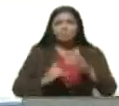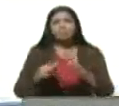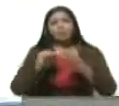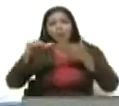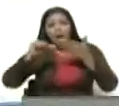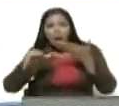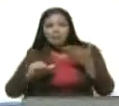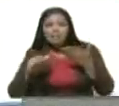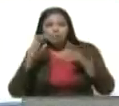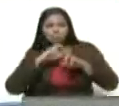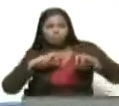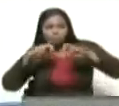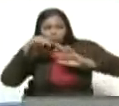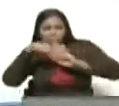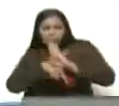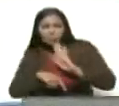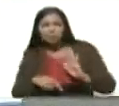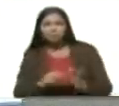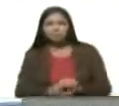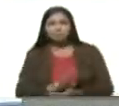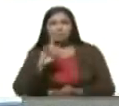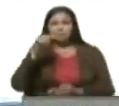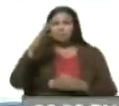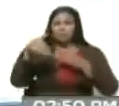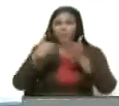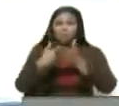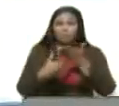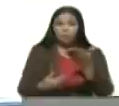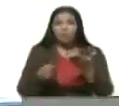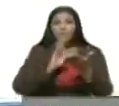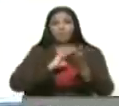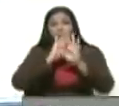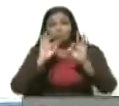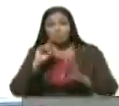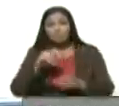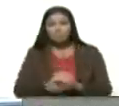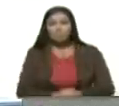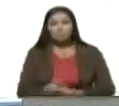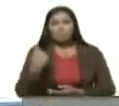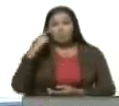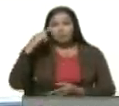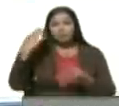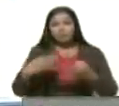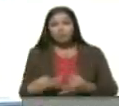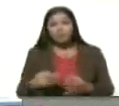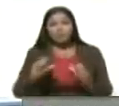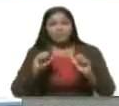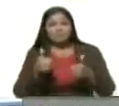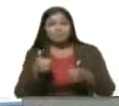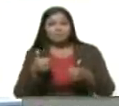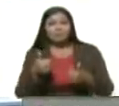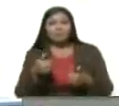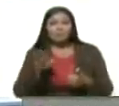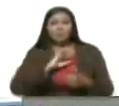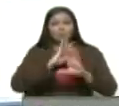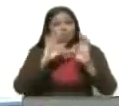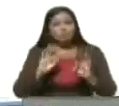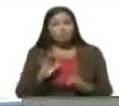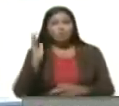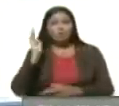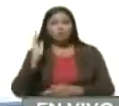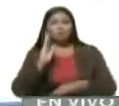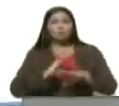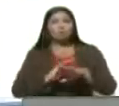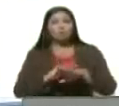por artículo. También además una propuesta de agenda, una agenda que con toda seguridad es la agenda inicial del Congreso,